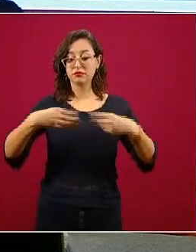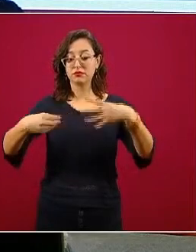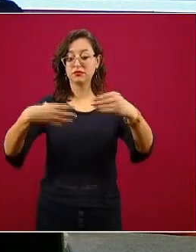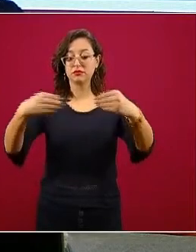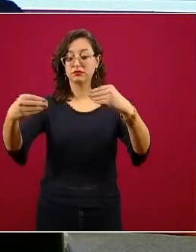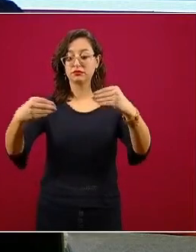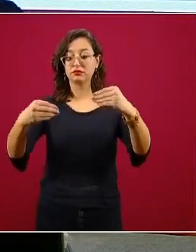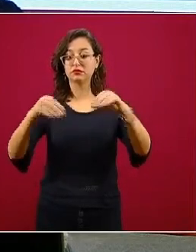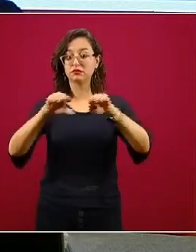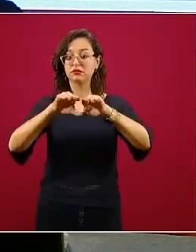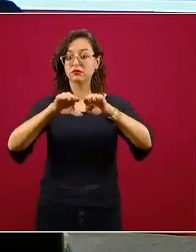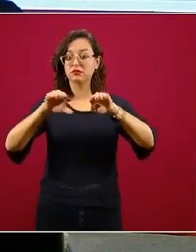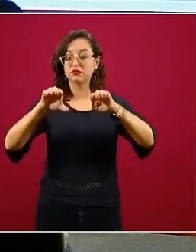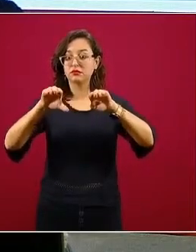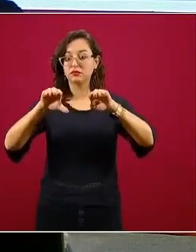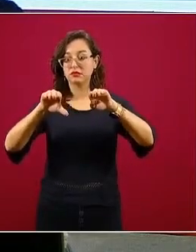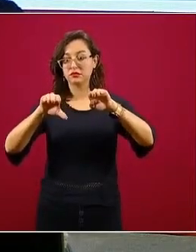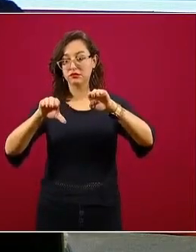empezó a descender,